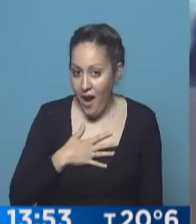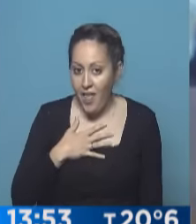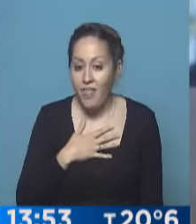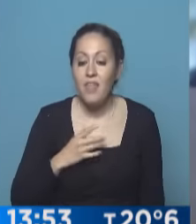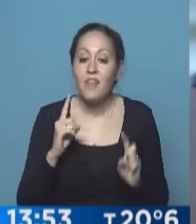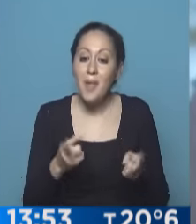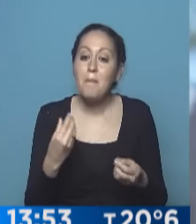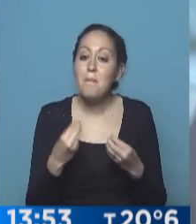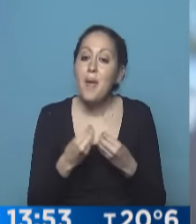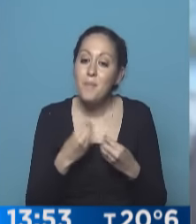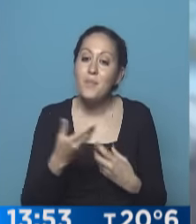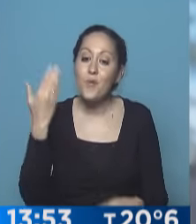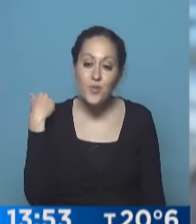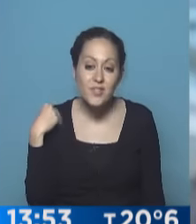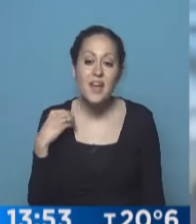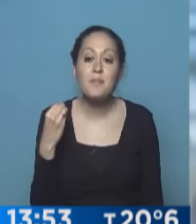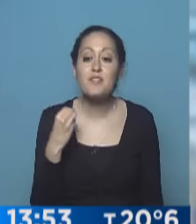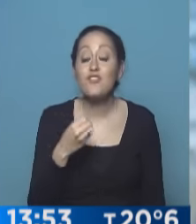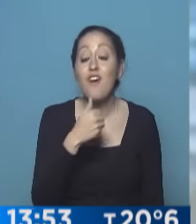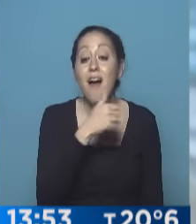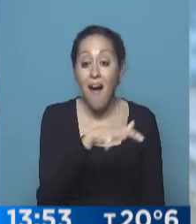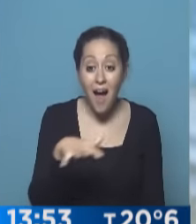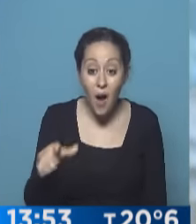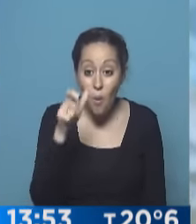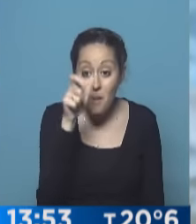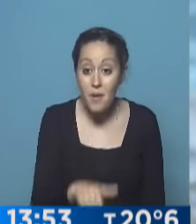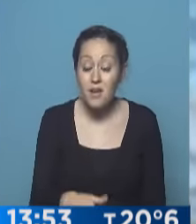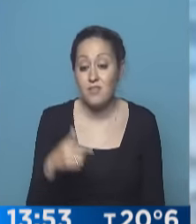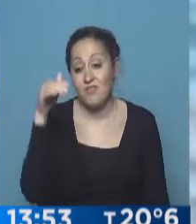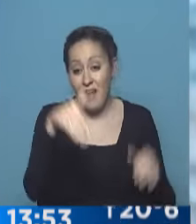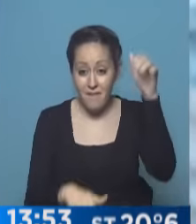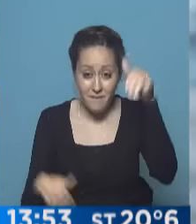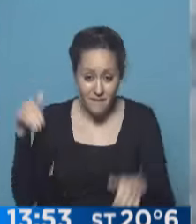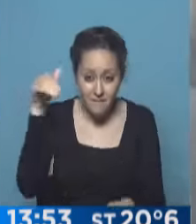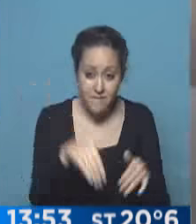tuvimos muchas experiencias de gente en el agua, de tener que meternos